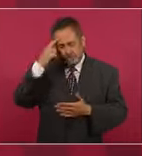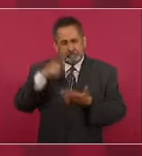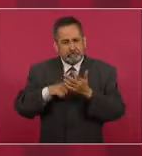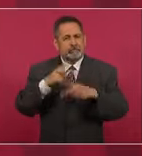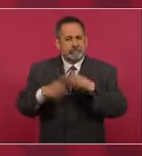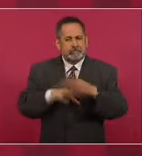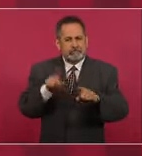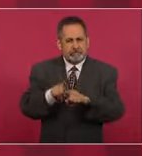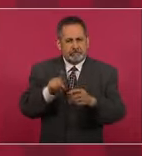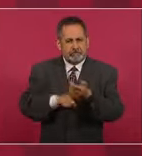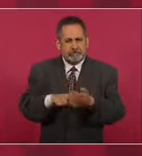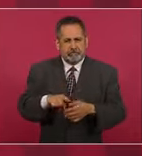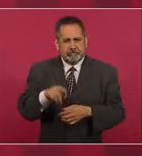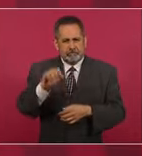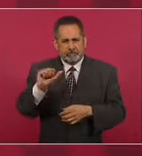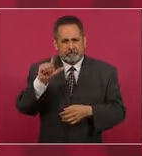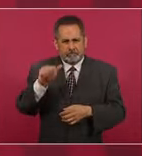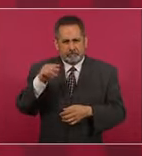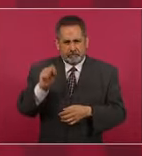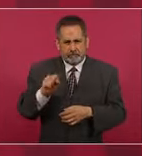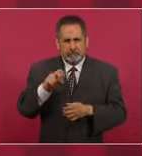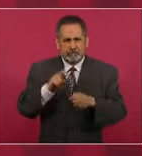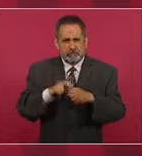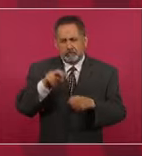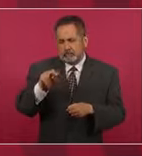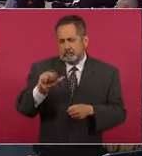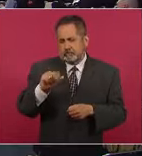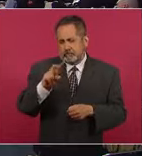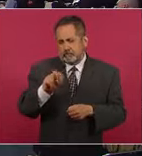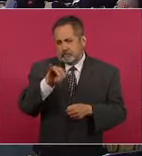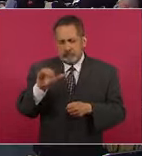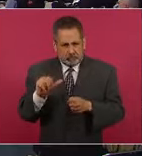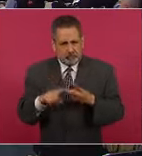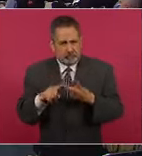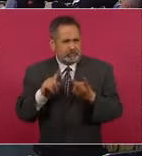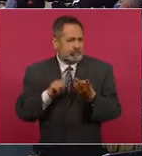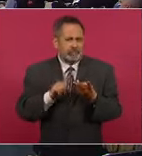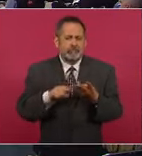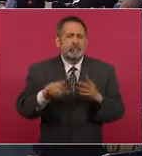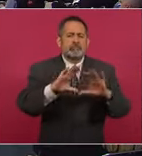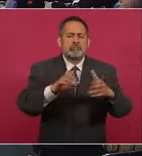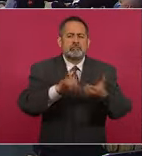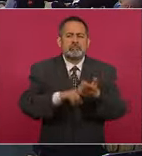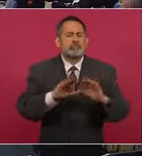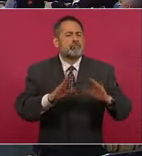incluido precisamente el municipio de Álamos, Navojoa, Zaguaripa, que todas son comunidades